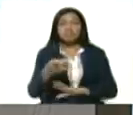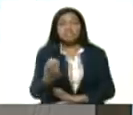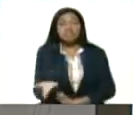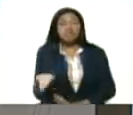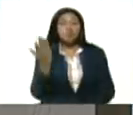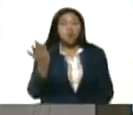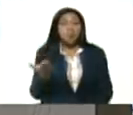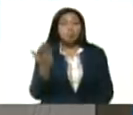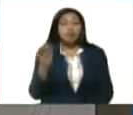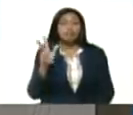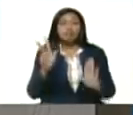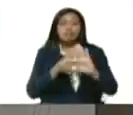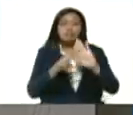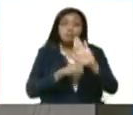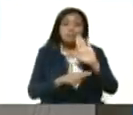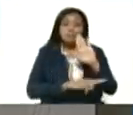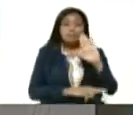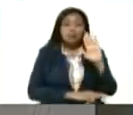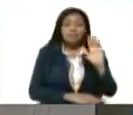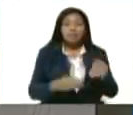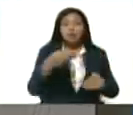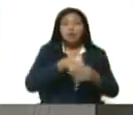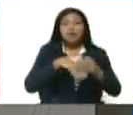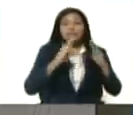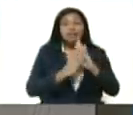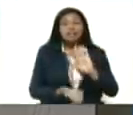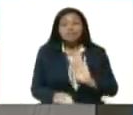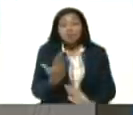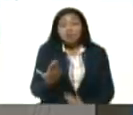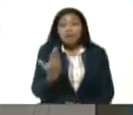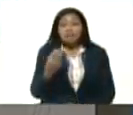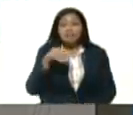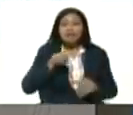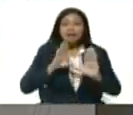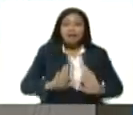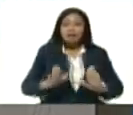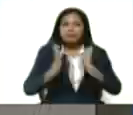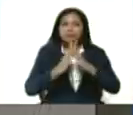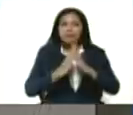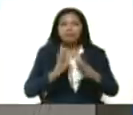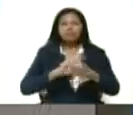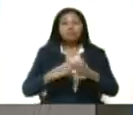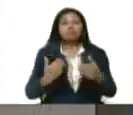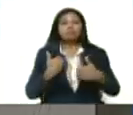importante el cumplimiento de la cuarentena. Resulta preocupante,